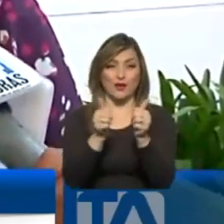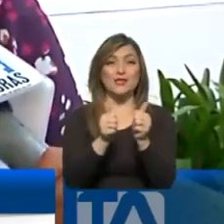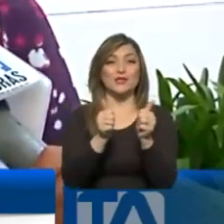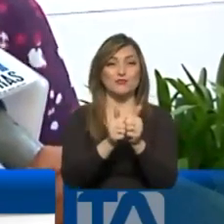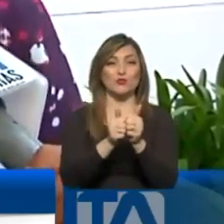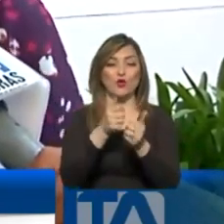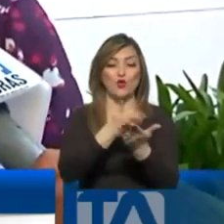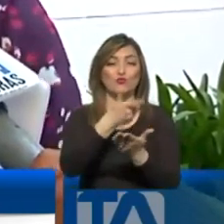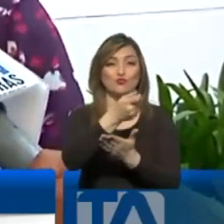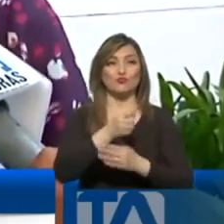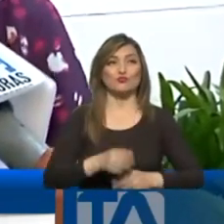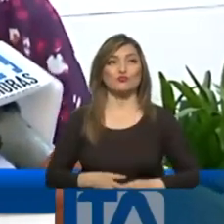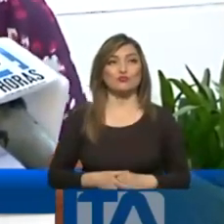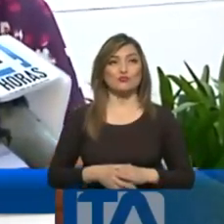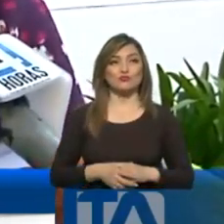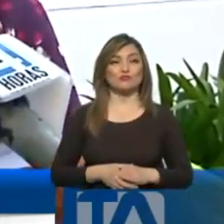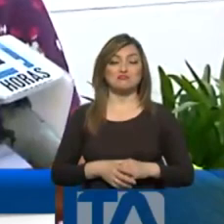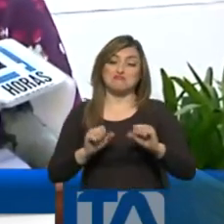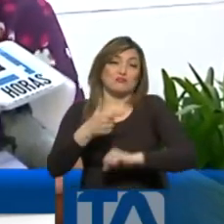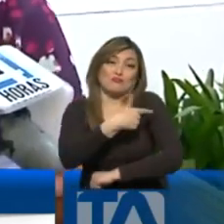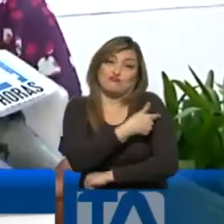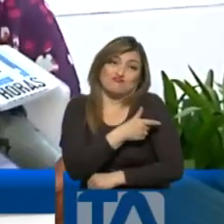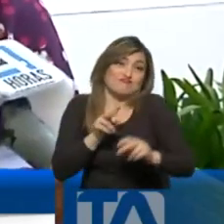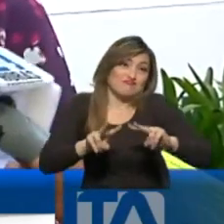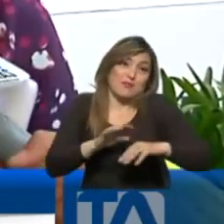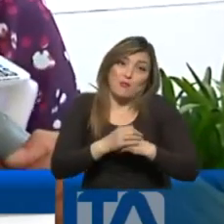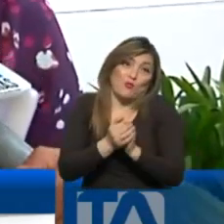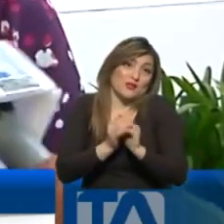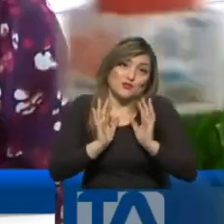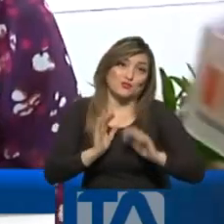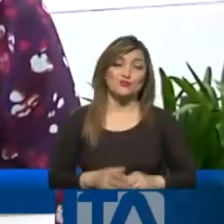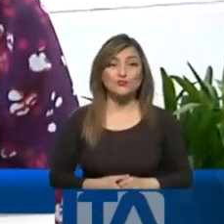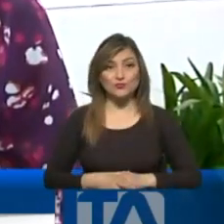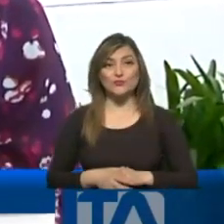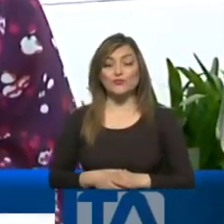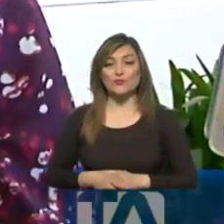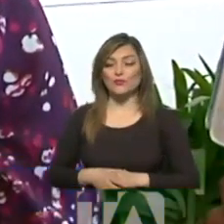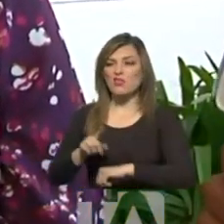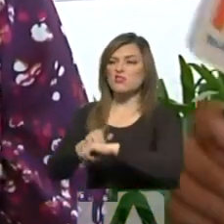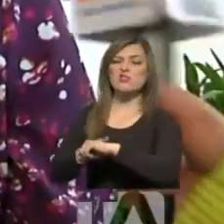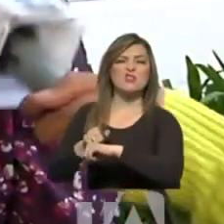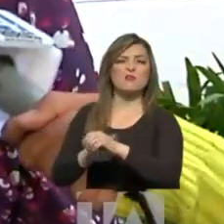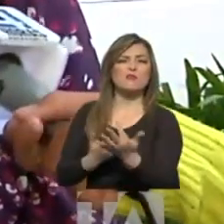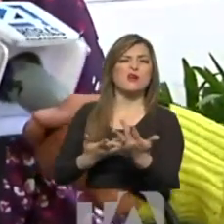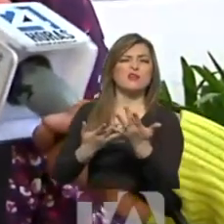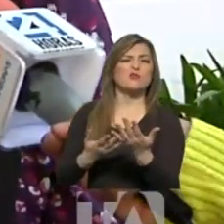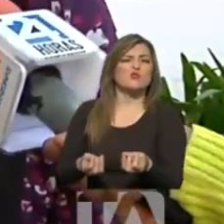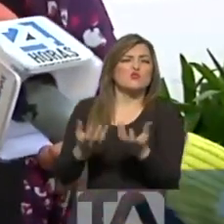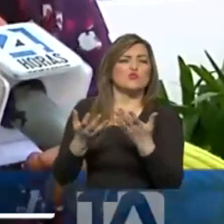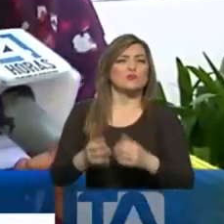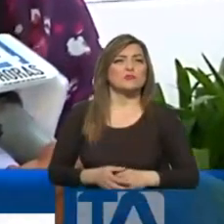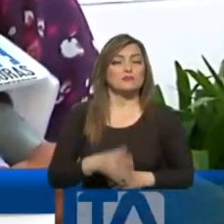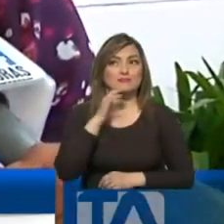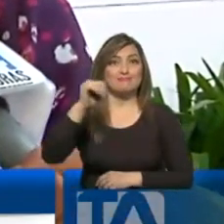para mi emprendimiento. Y bueno, si se puede aprovechar a vacunarse también, ¿no? Sí. Perfecto, ¿cuánto tiempo va esperando usted? Bueno, yo